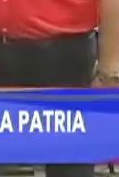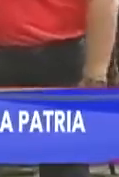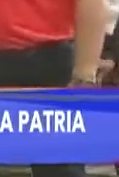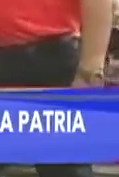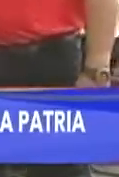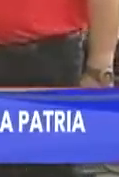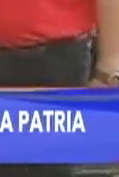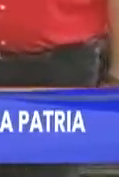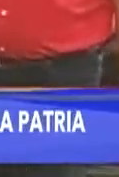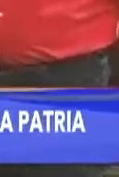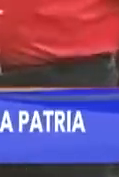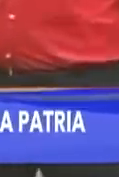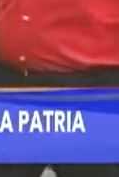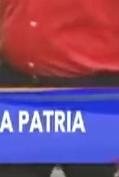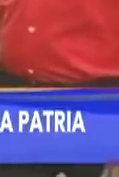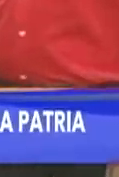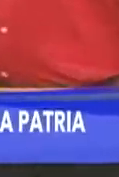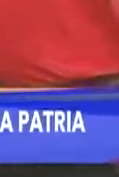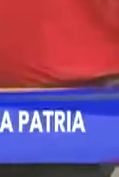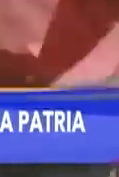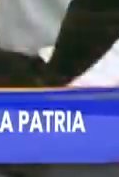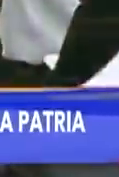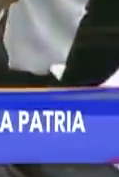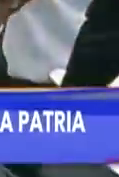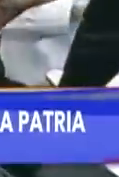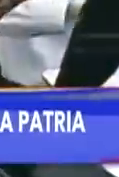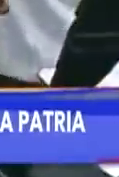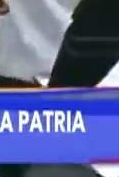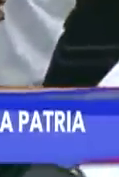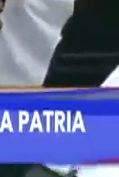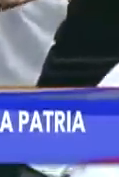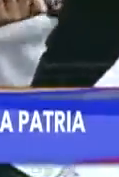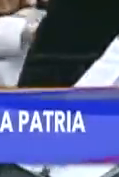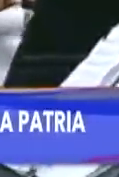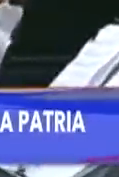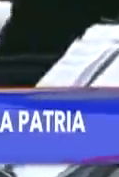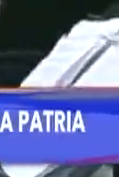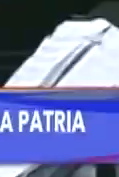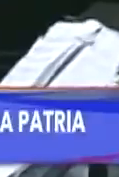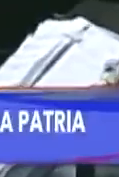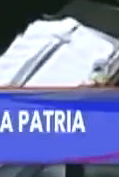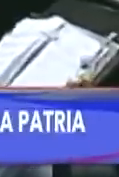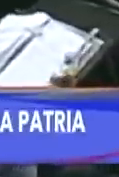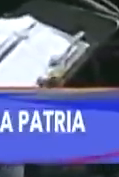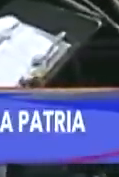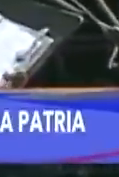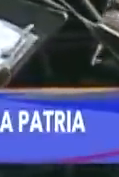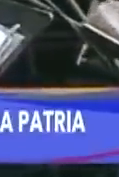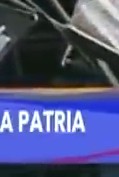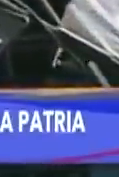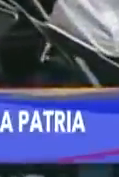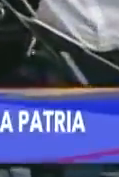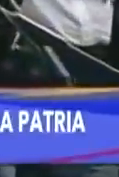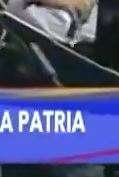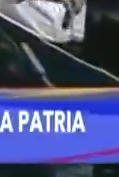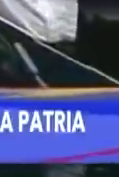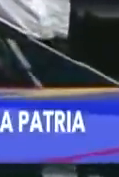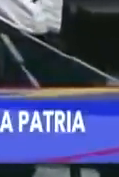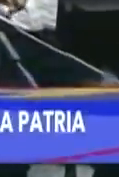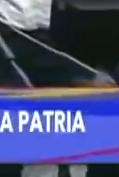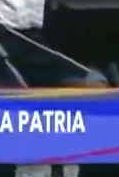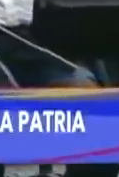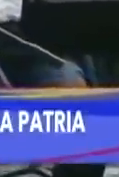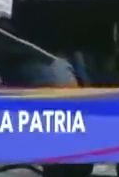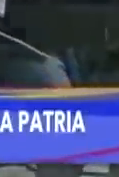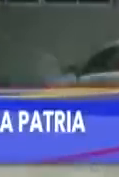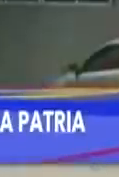generado 130 empleos en este municipio. Quiero con esto también, presidente,